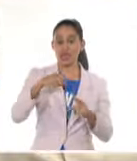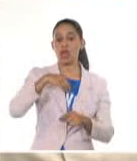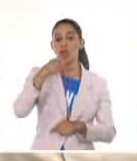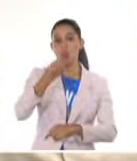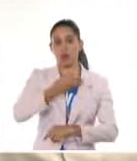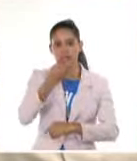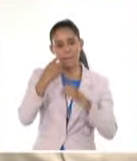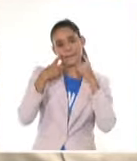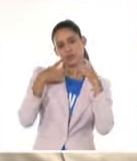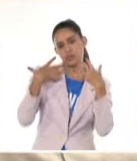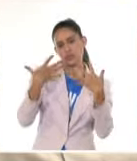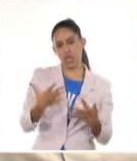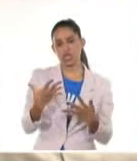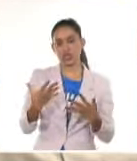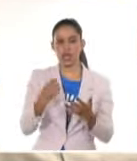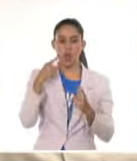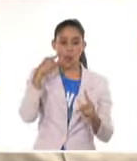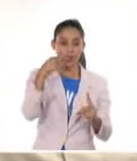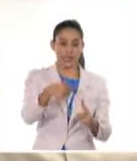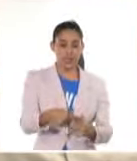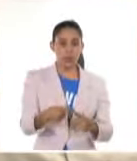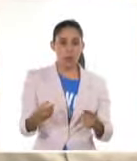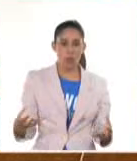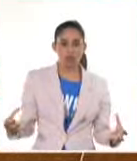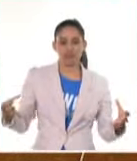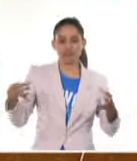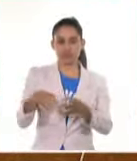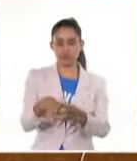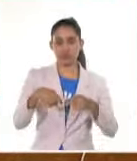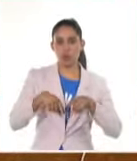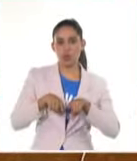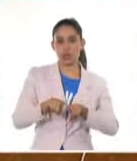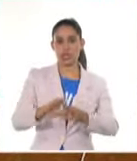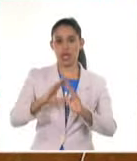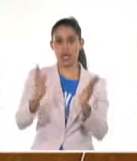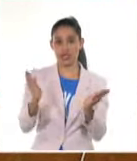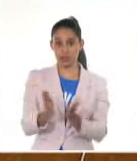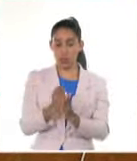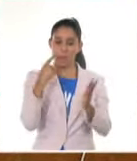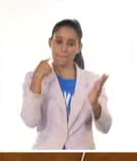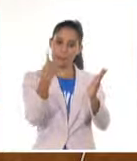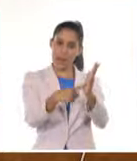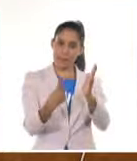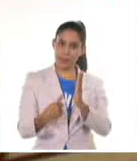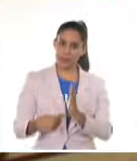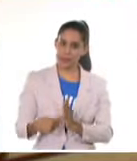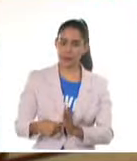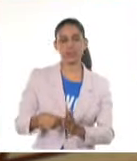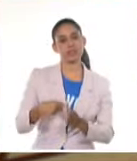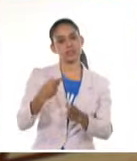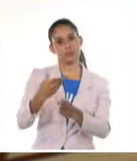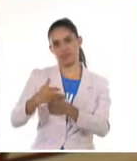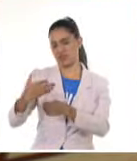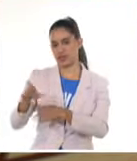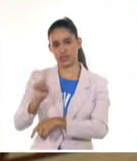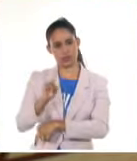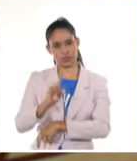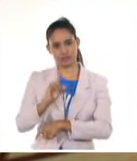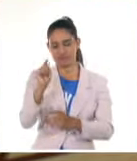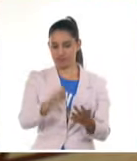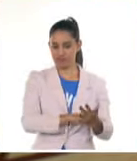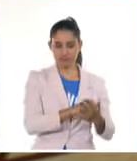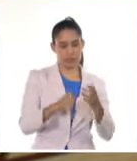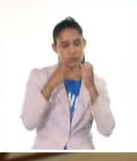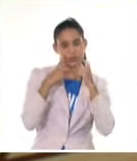la intención de unir a las fuerzas de izquierda con mayor peso a los puntos comunes que a las diferencias. El segundo encuentro de